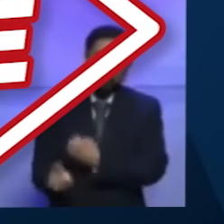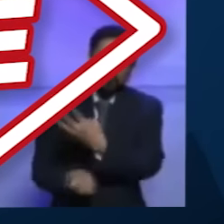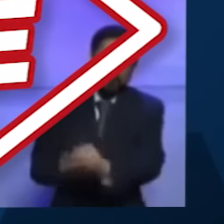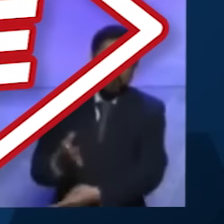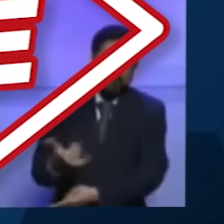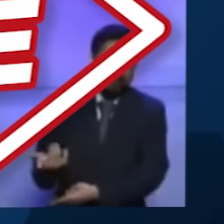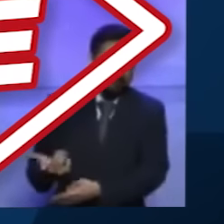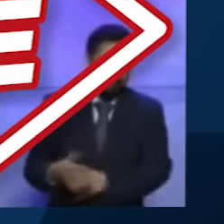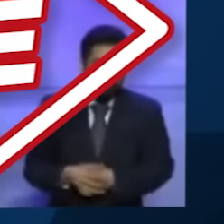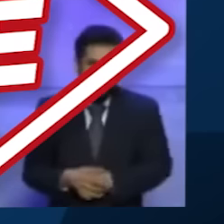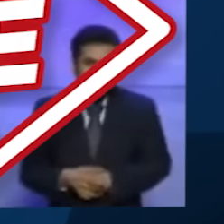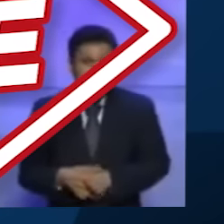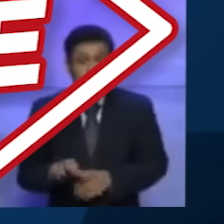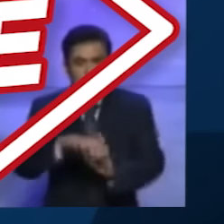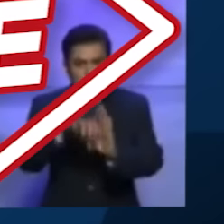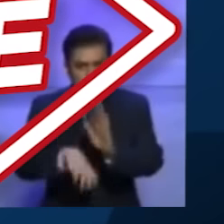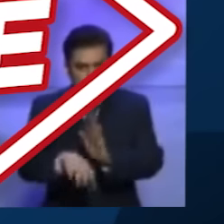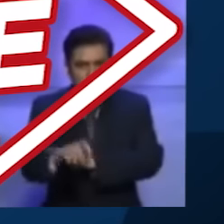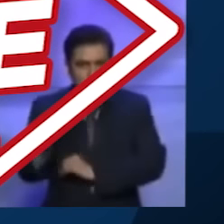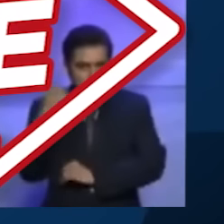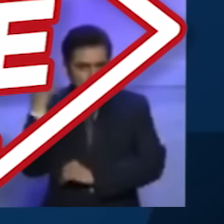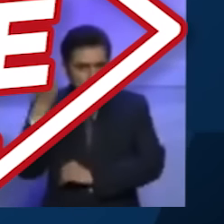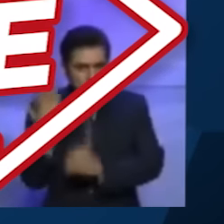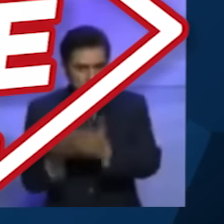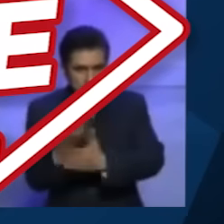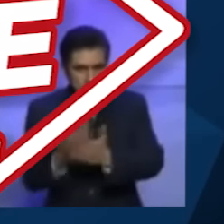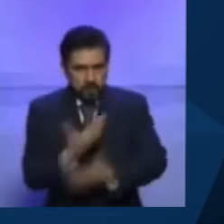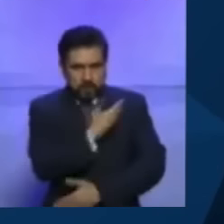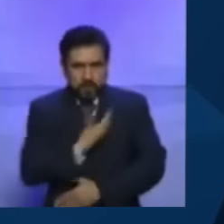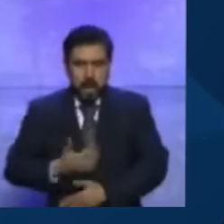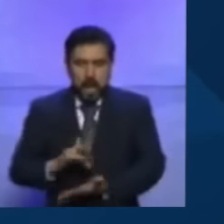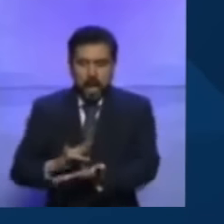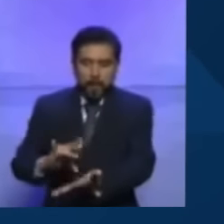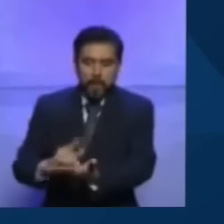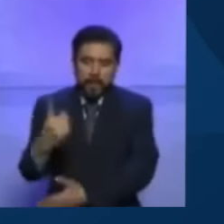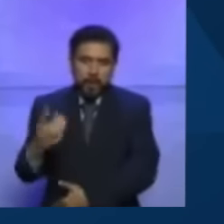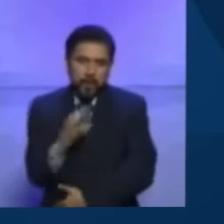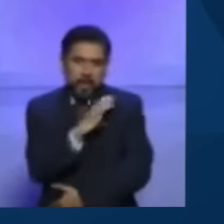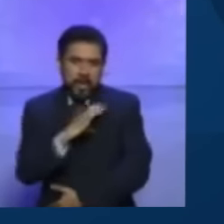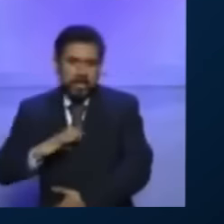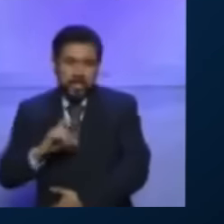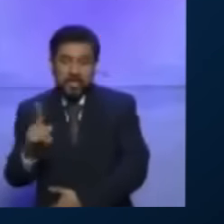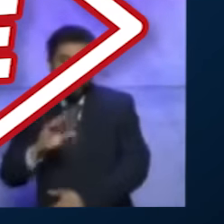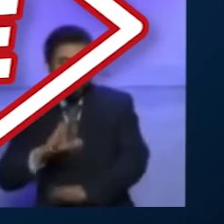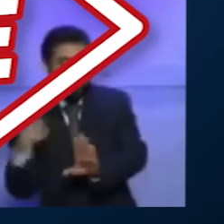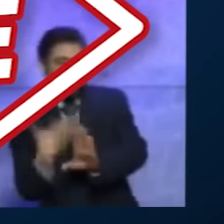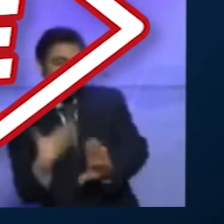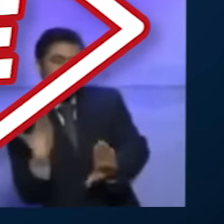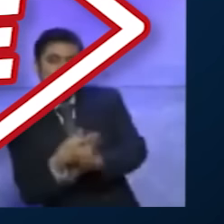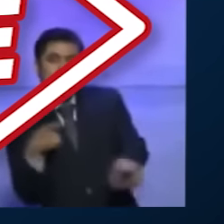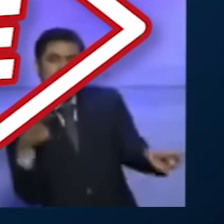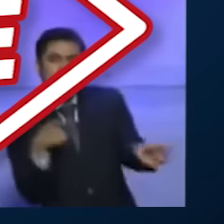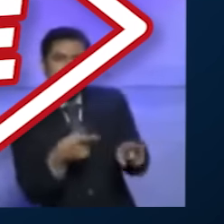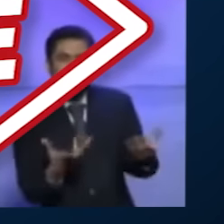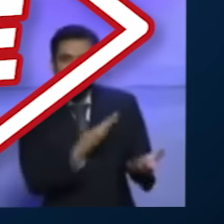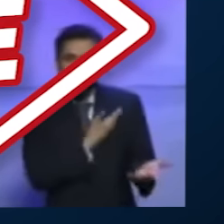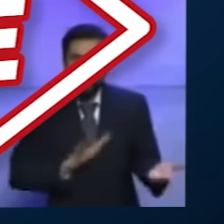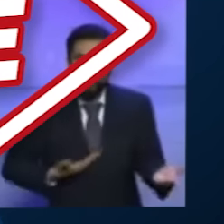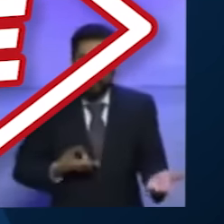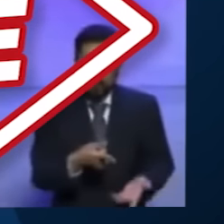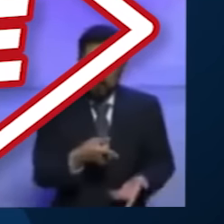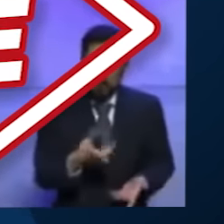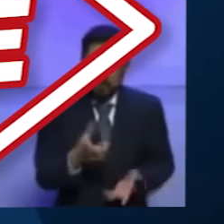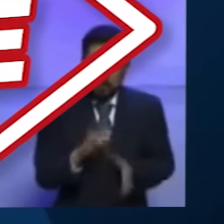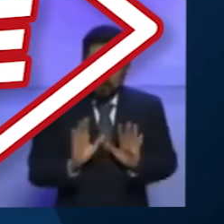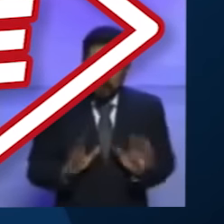espacio para atacar una candidata y apoyar a otra y esta intervención se materializó como ya lo hemos señalado